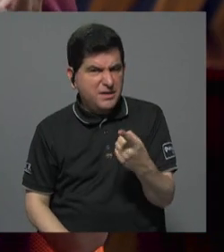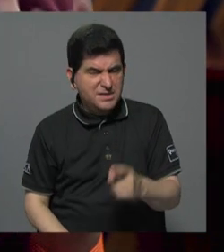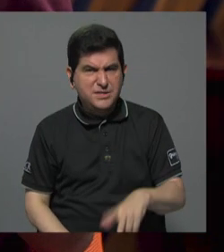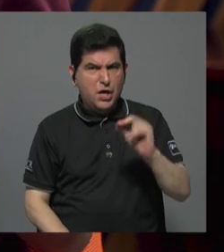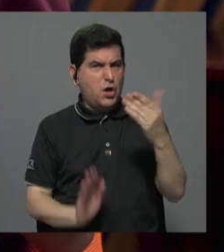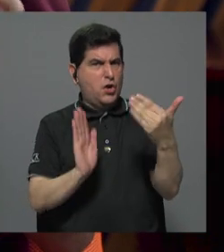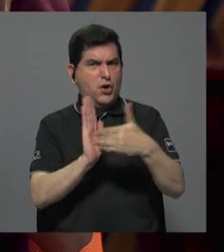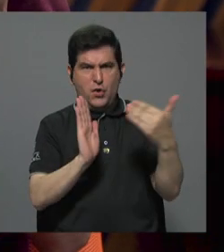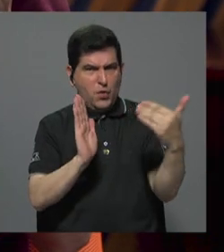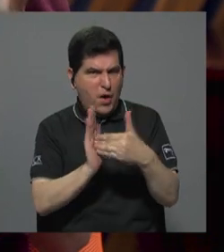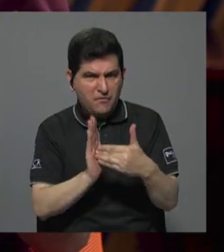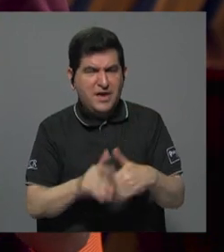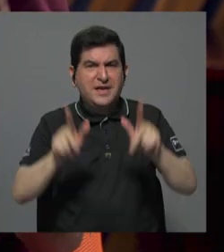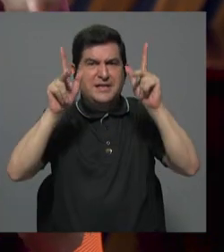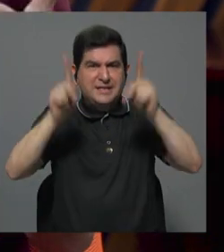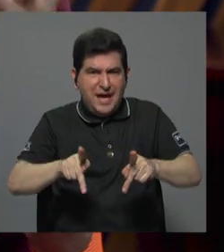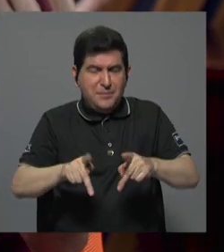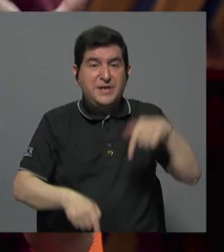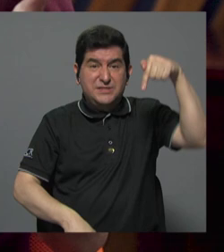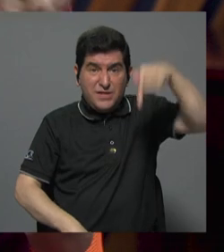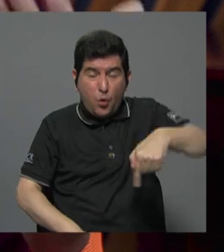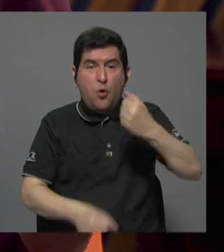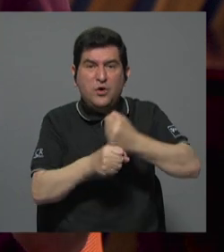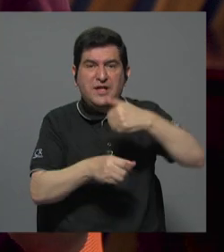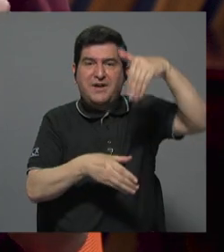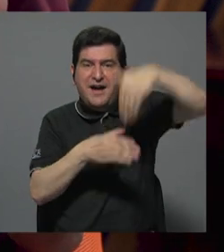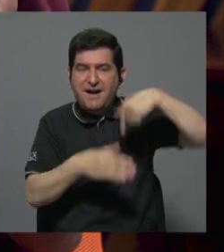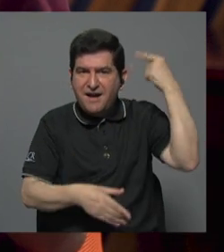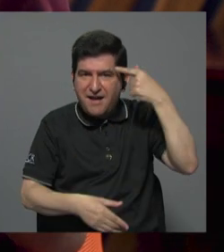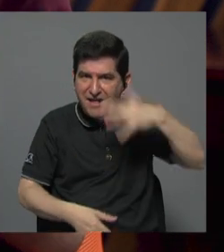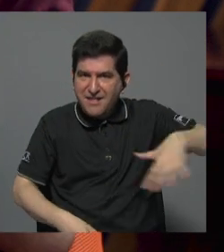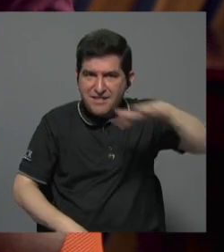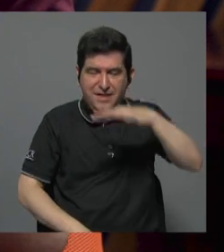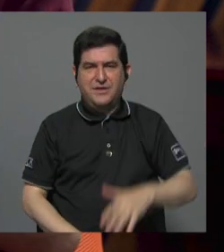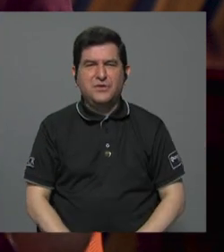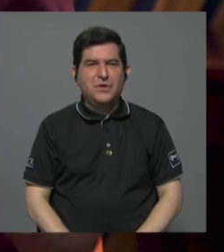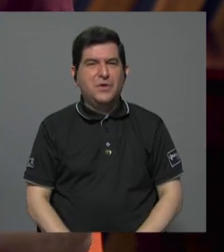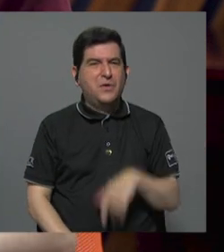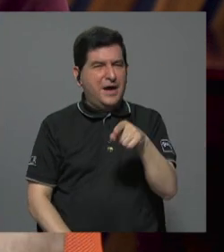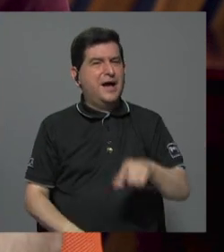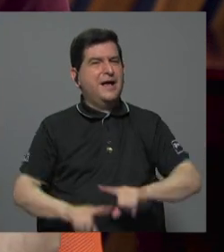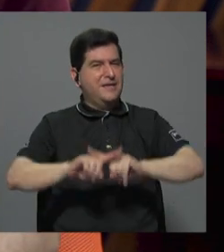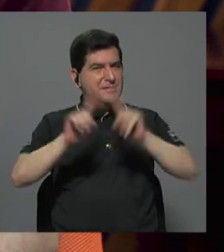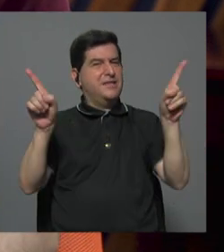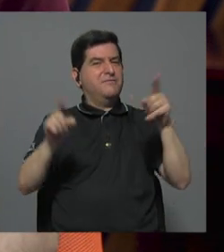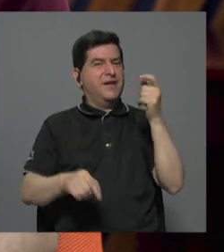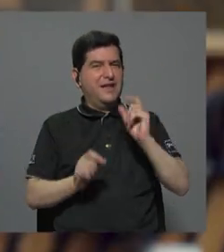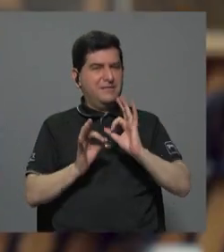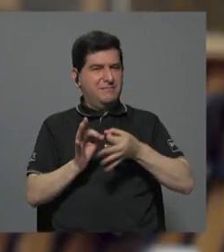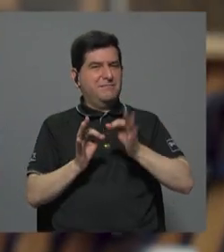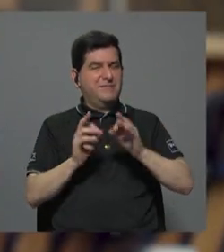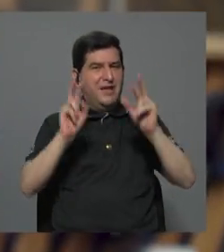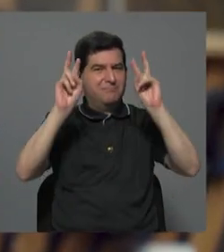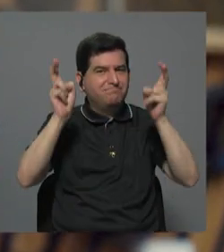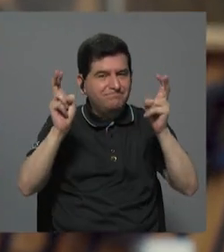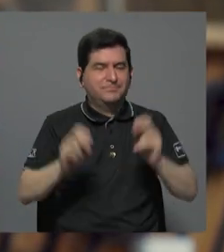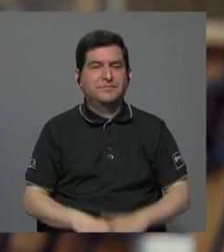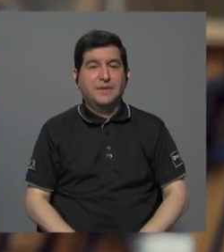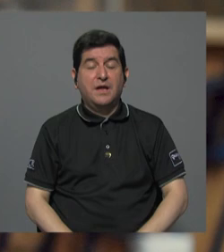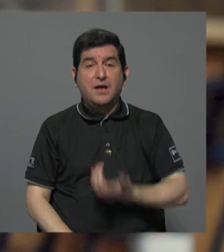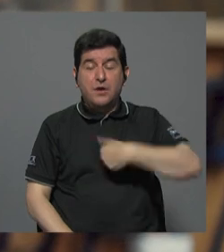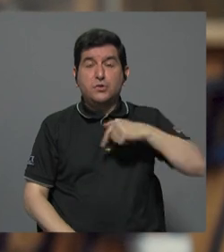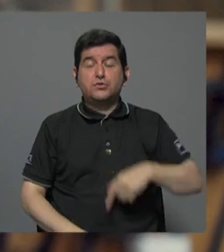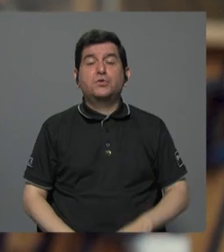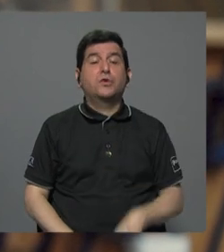no afecta a las personas que hoy trabajan en el estado hay un gran trecho de interpretación por eso calificamos